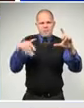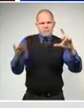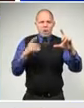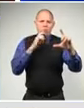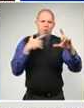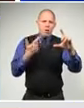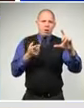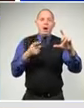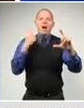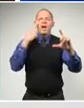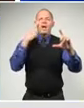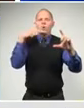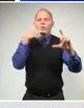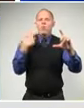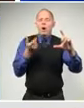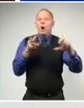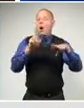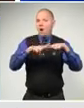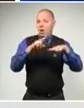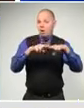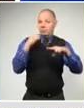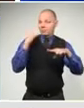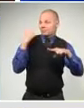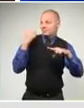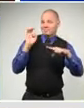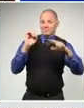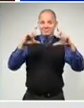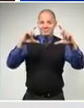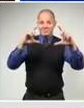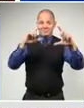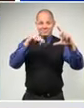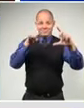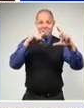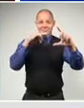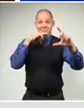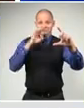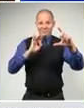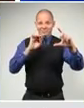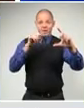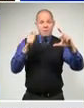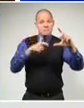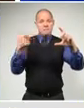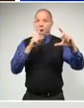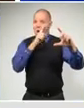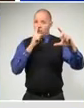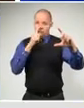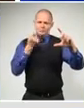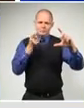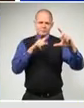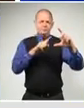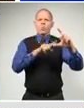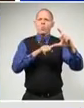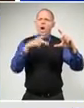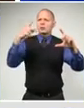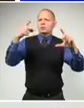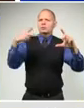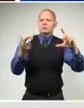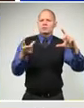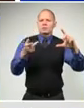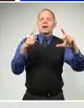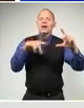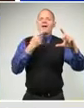número mayor. Ahí tienen La Habana con la cifra más elevada, le sigue Santiago de Cuba, le